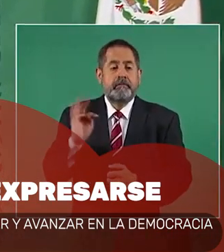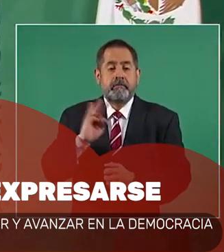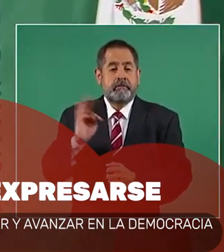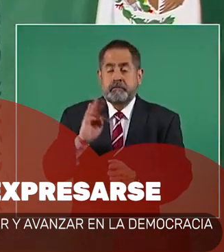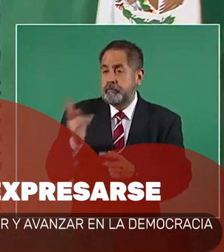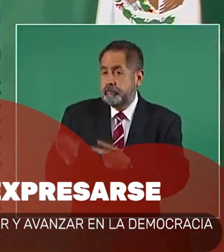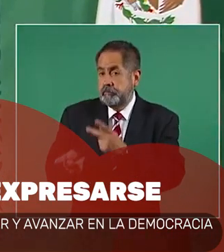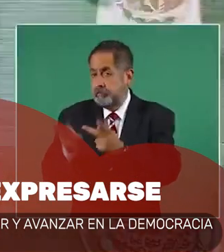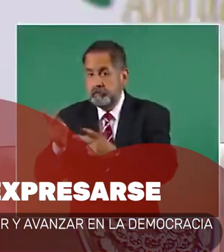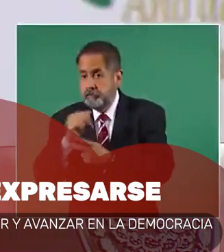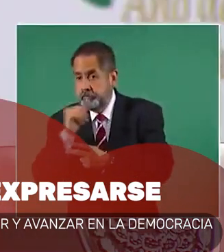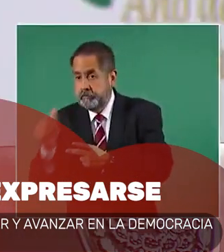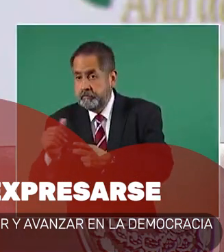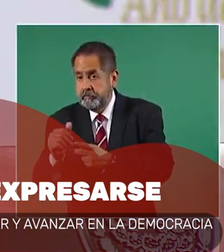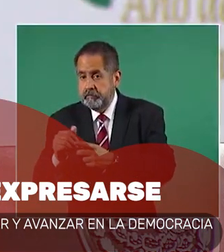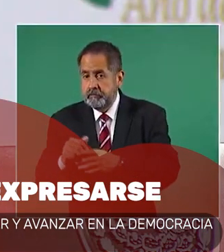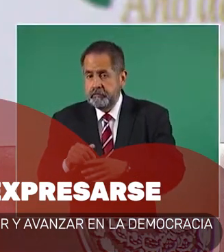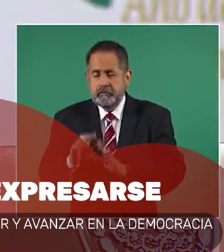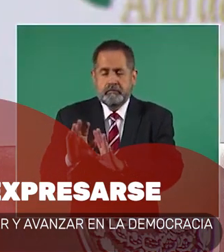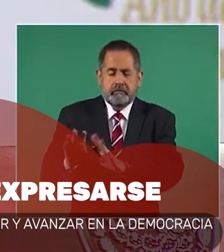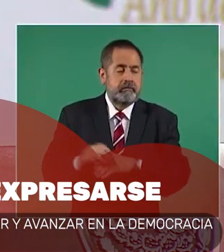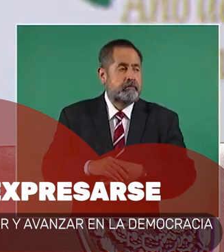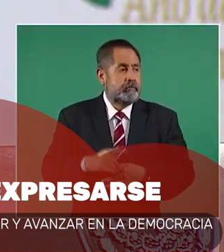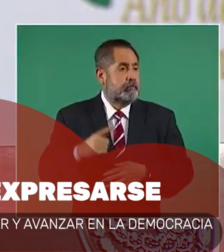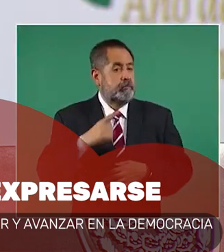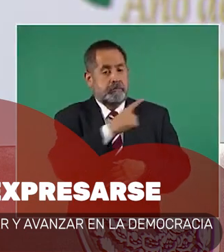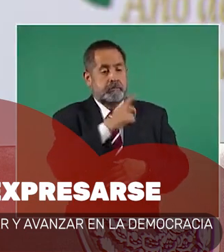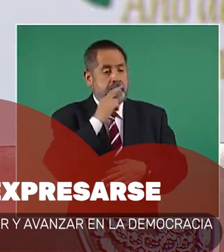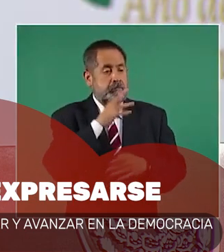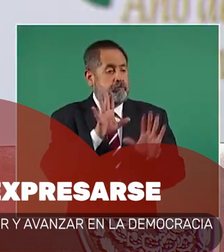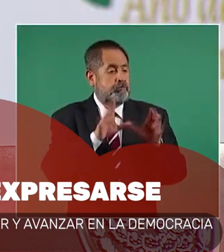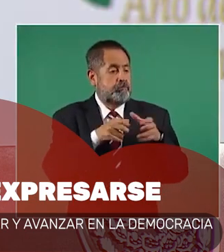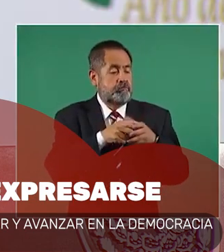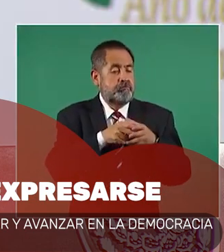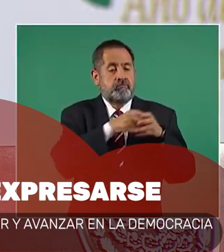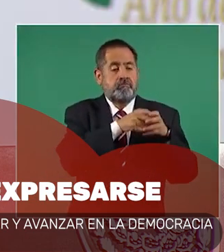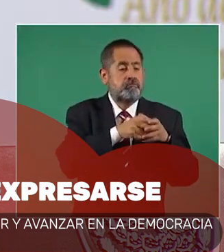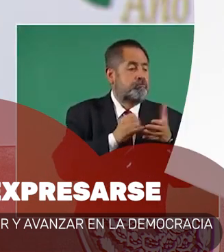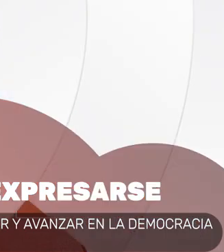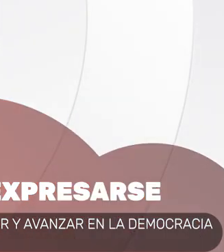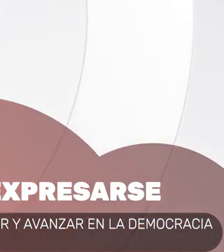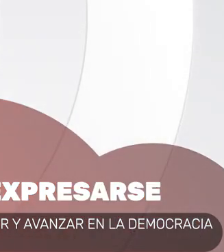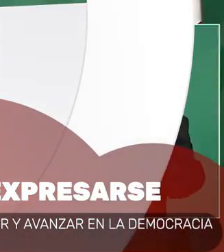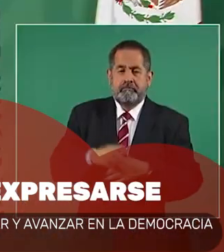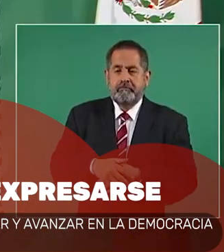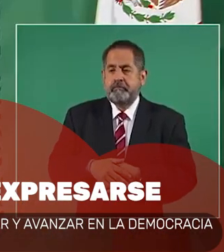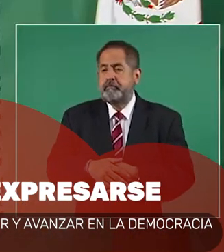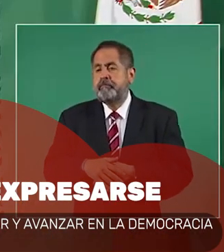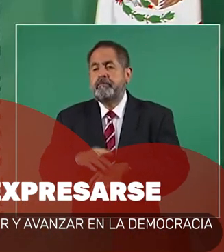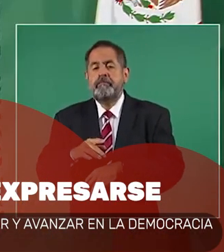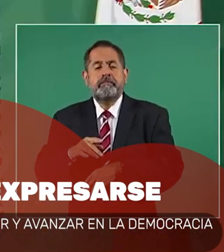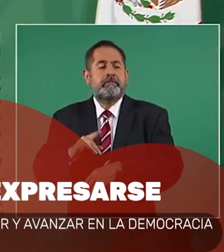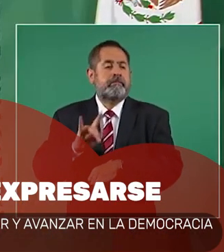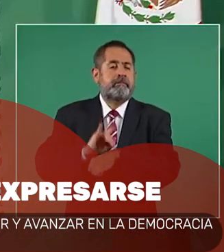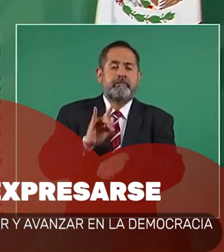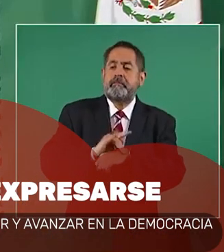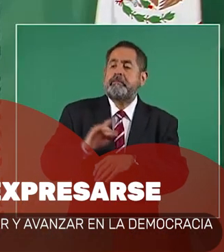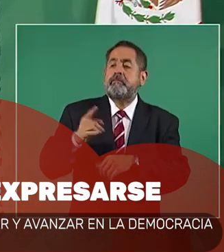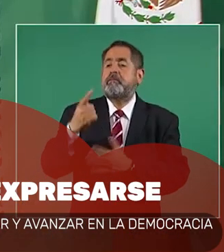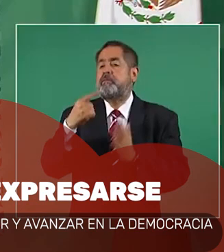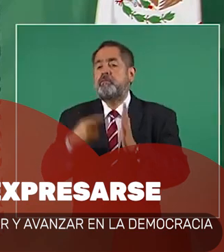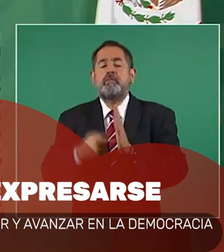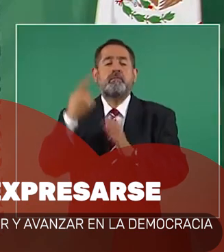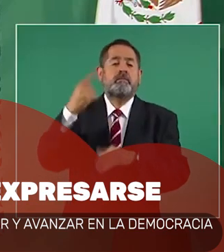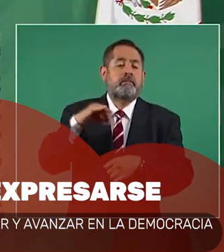espiar a diversos actores en la administración de Peña Nieto, el presidente consideró que la gente debe opinar, y para eso es la consulta popular 2021 que